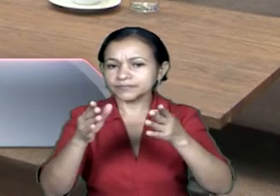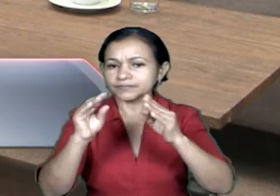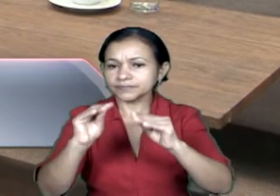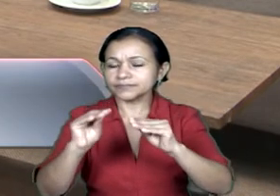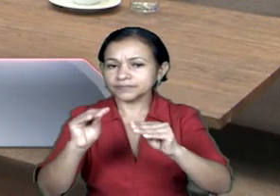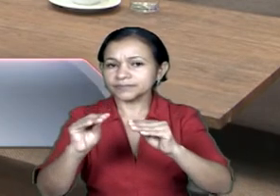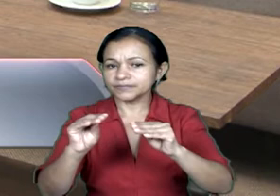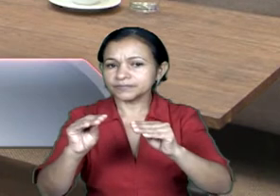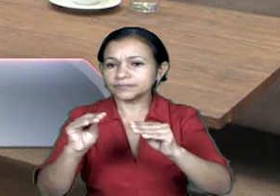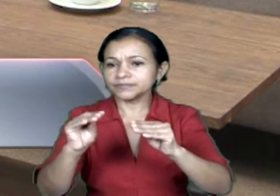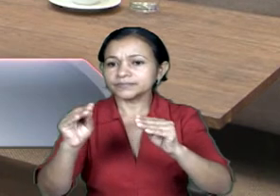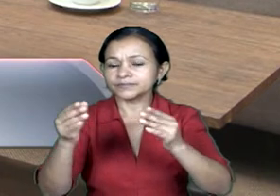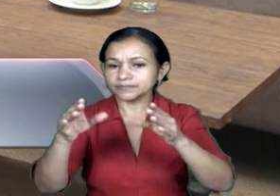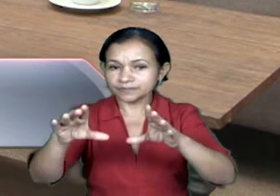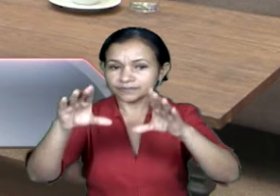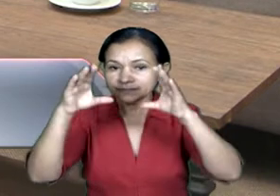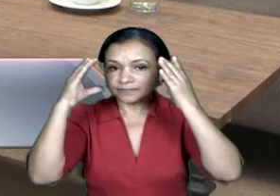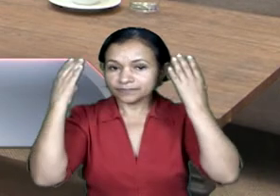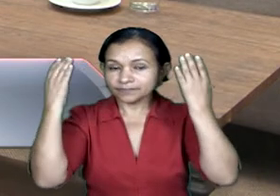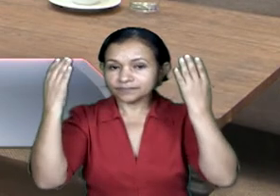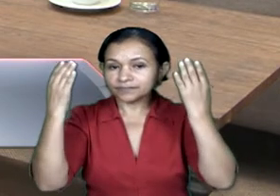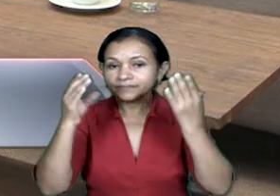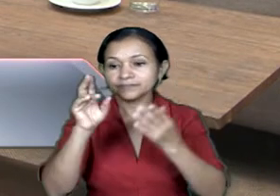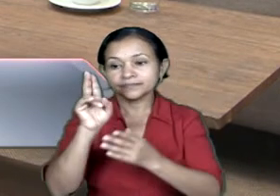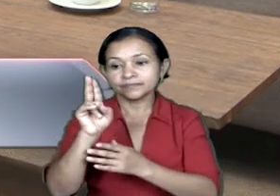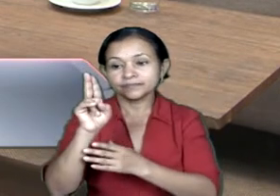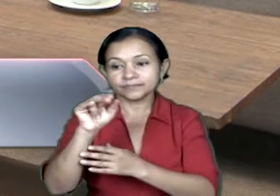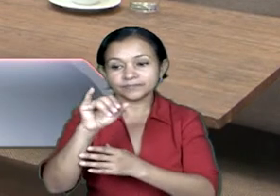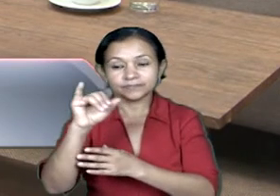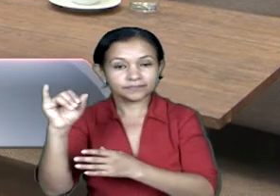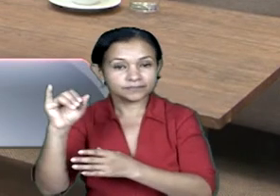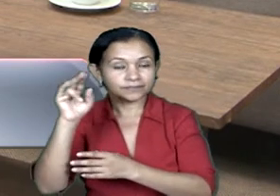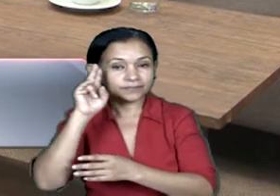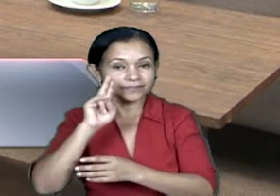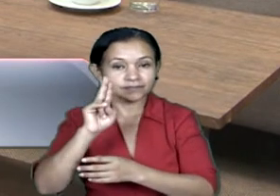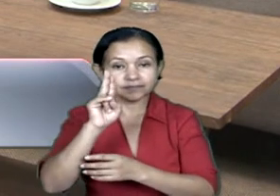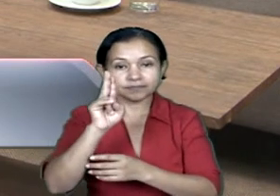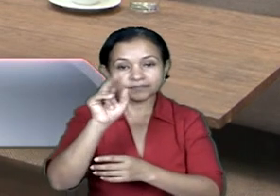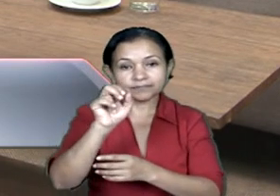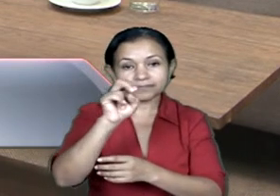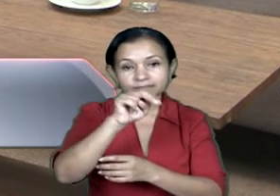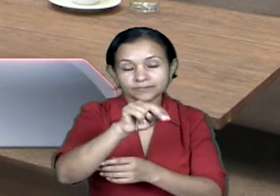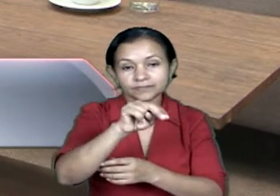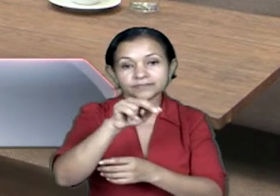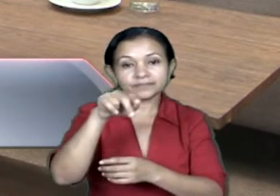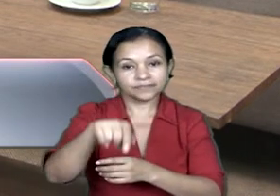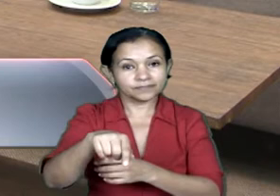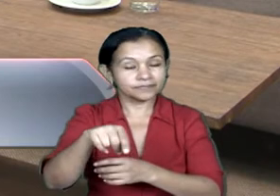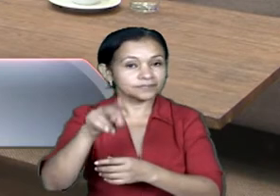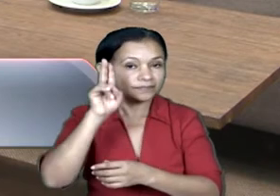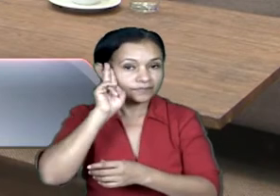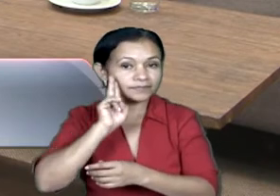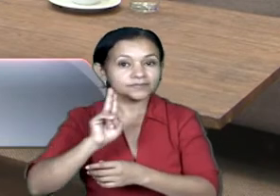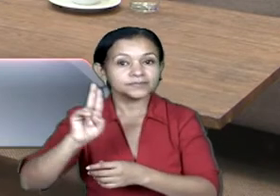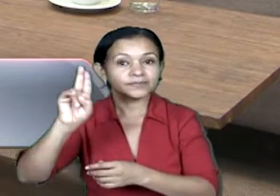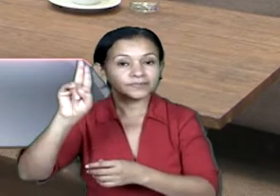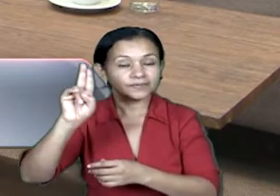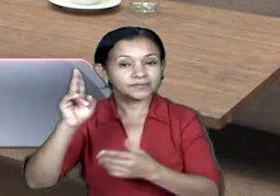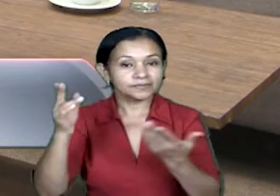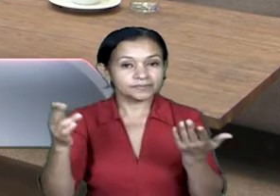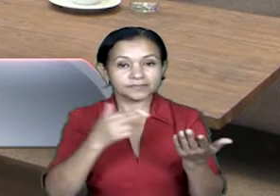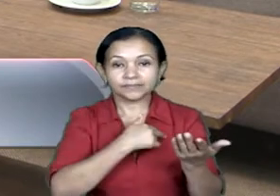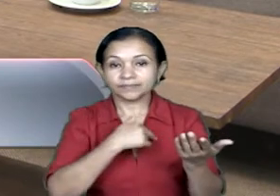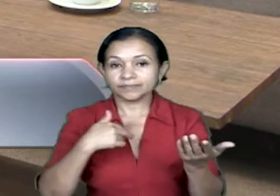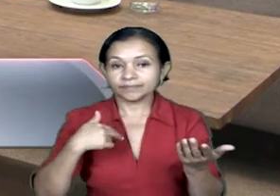tiene su clase en Uni y UNAN. Sí, hasta ahora es... aunque en